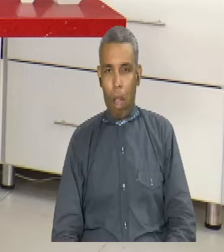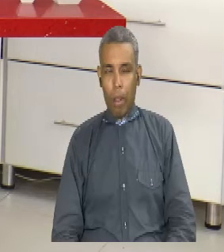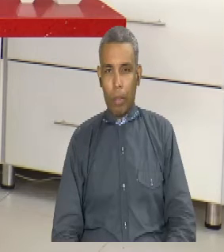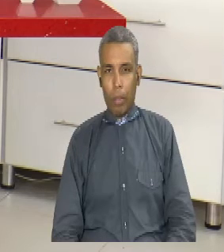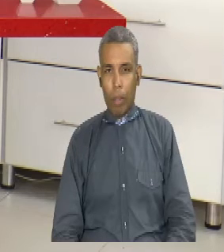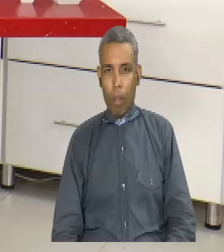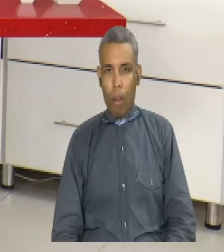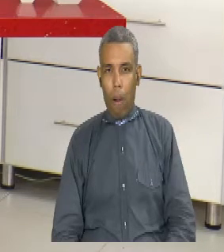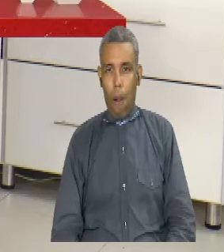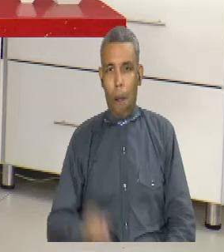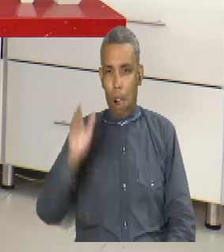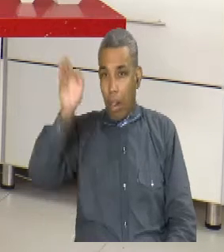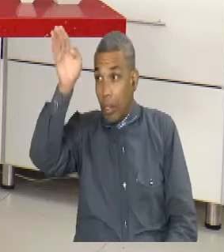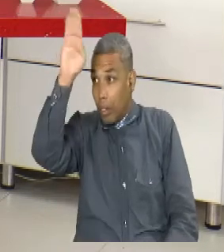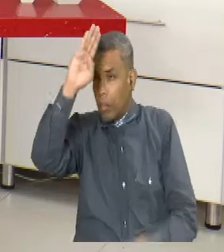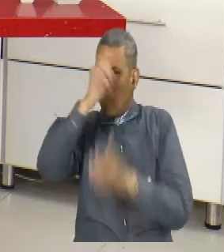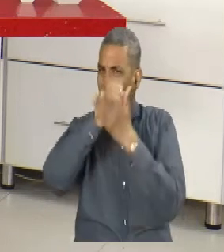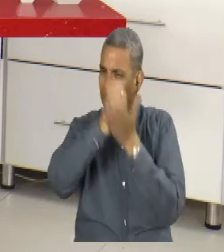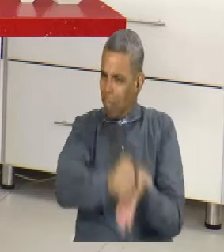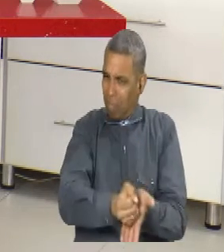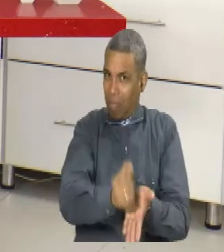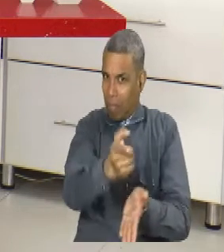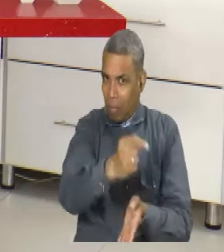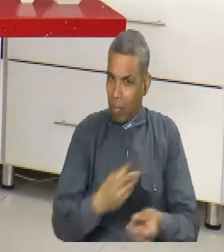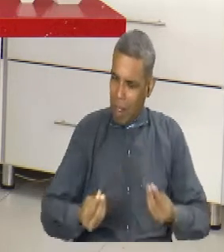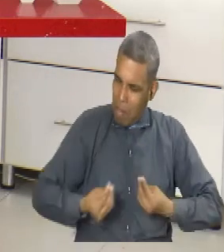Que Dios te bendiga y cumplan muchos más.